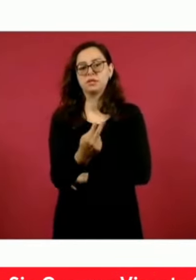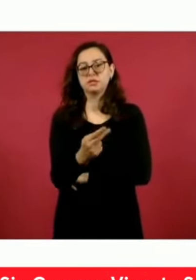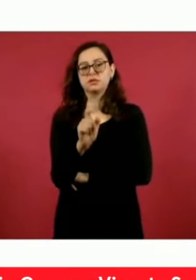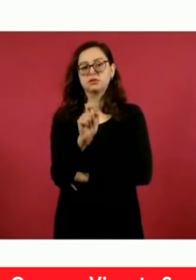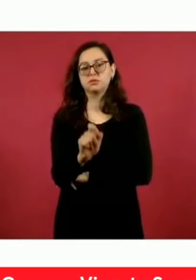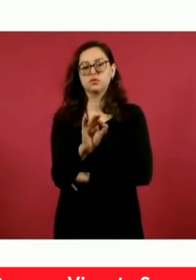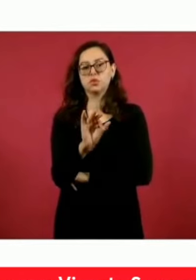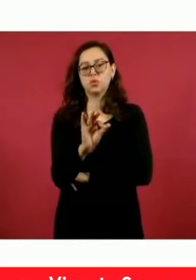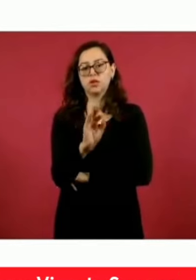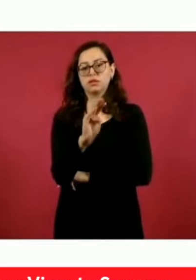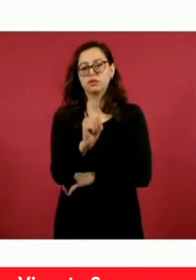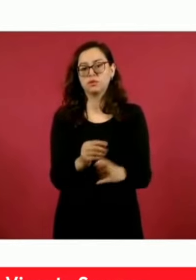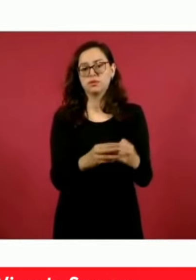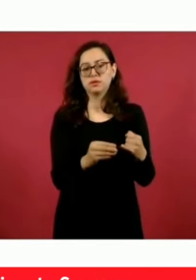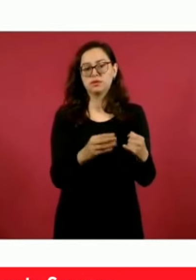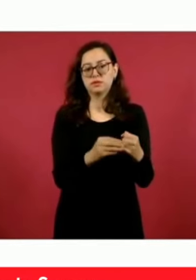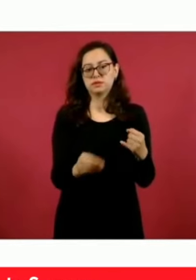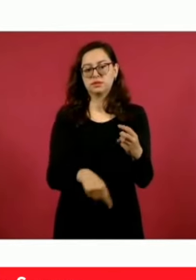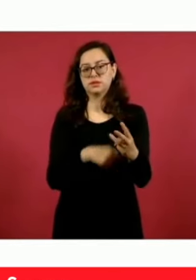p49